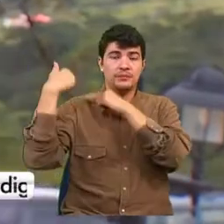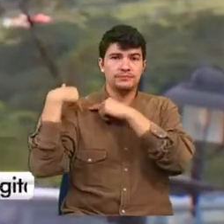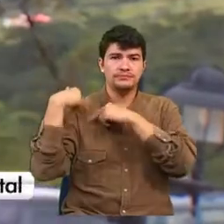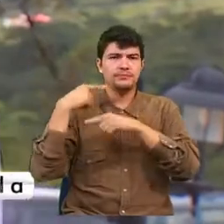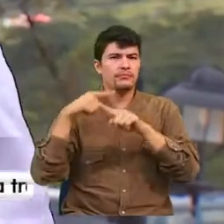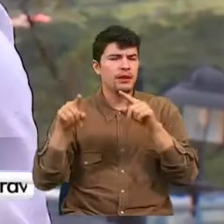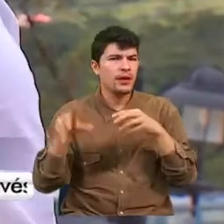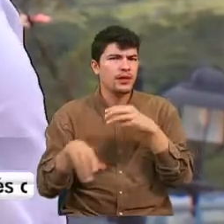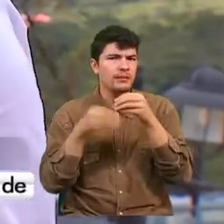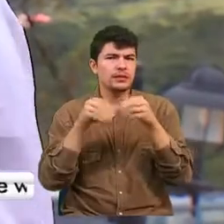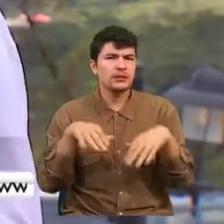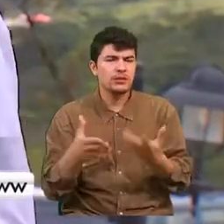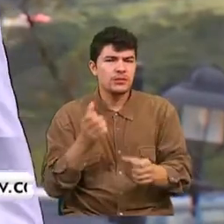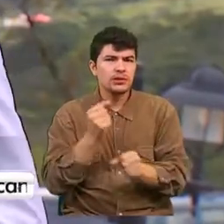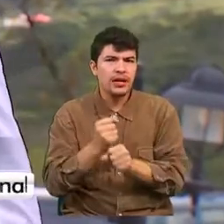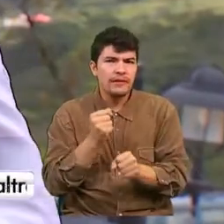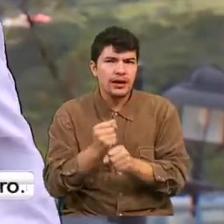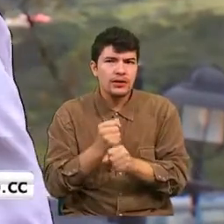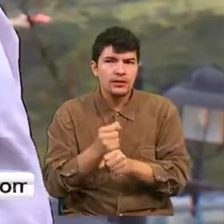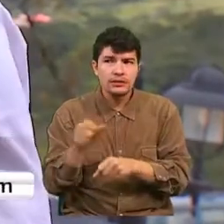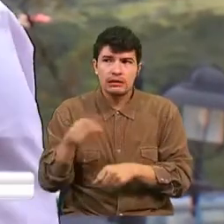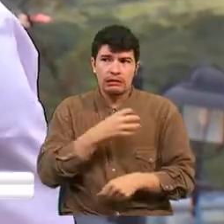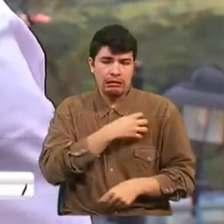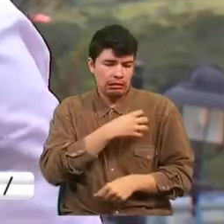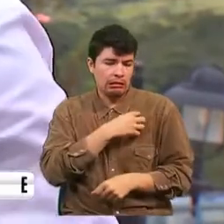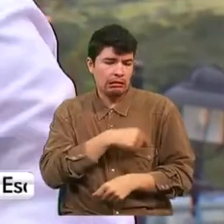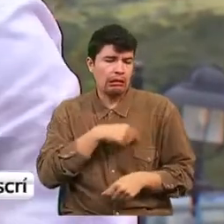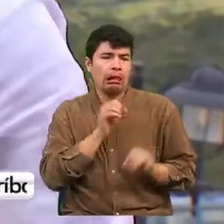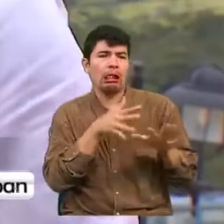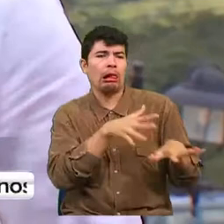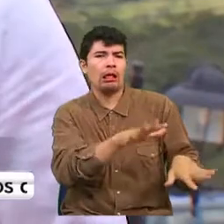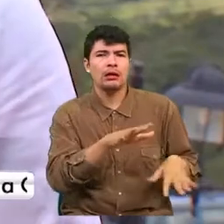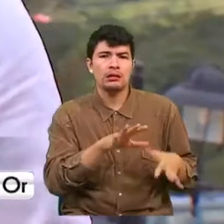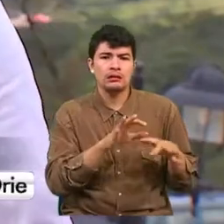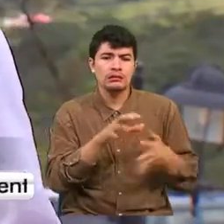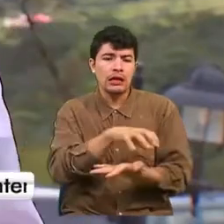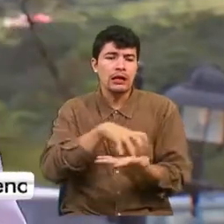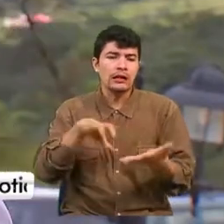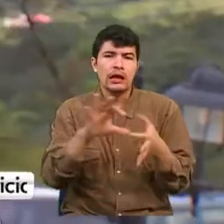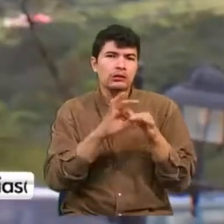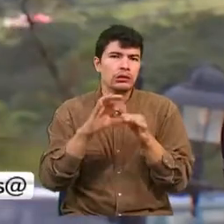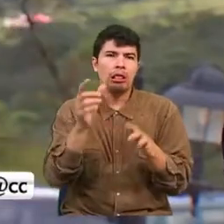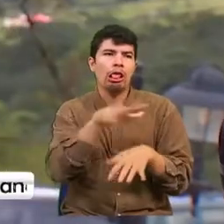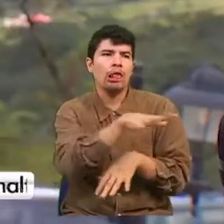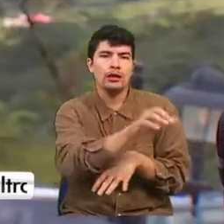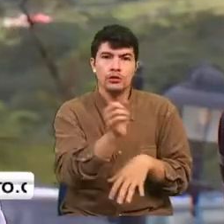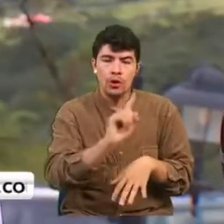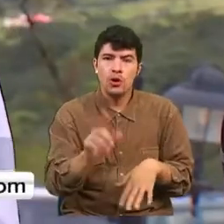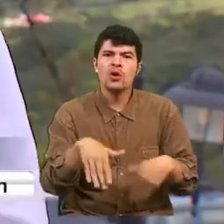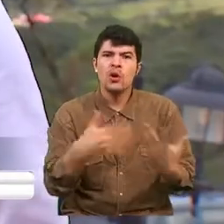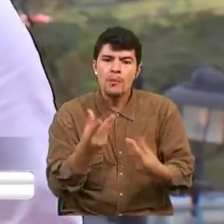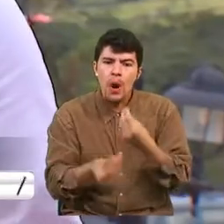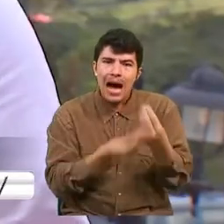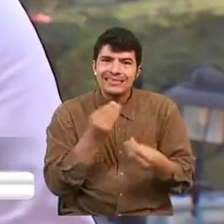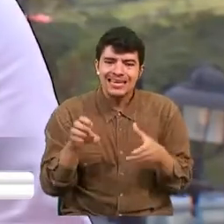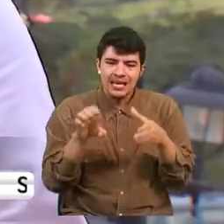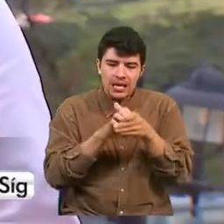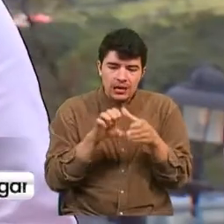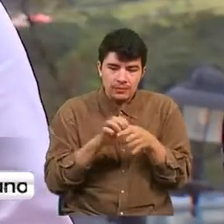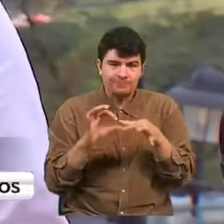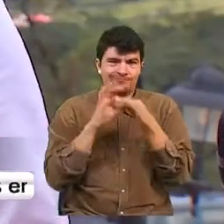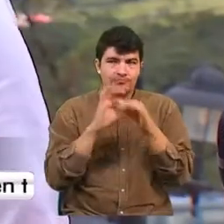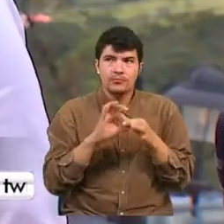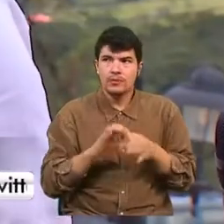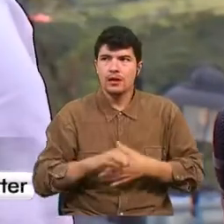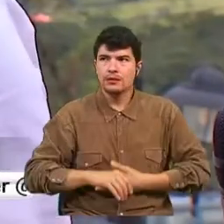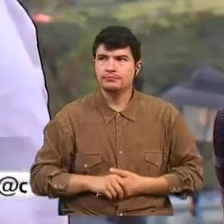como trabajar. Este logo no es en vano, eso de Santander nos une, no es cómo hacer equipo. Y permítame contarle, antes de que el doctor